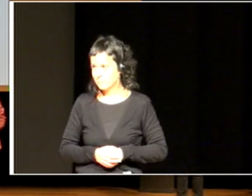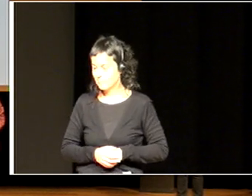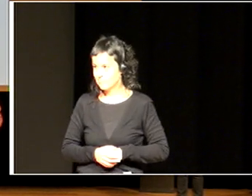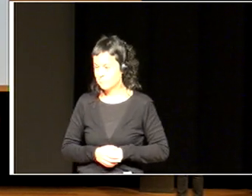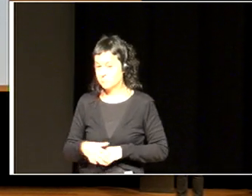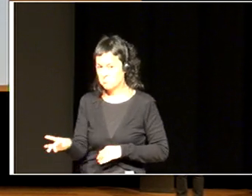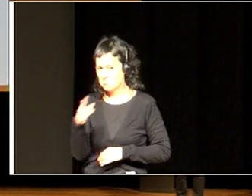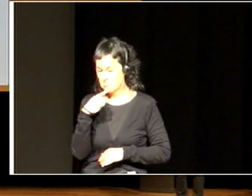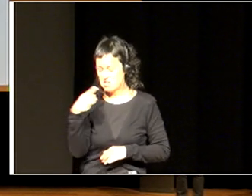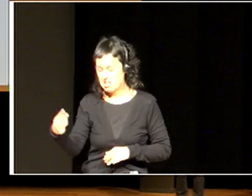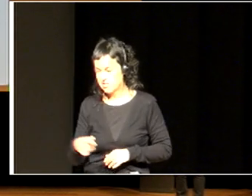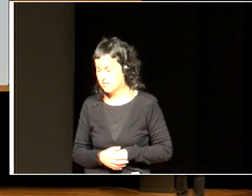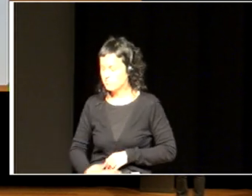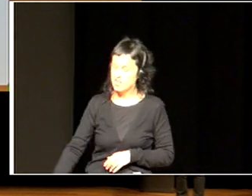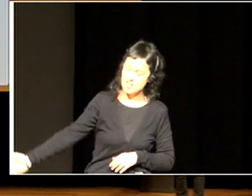y dice